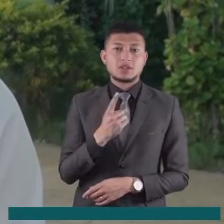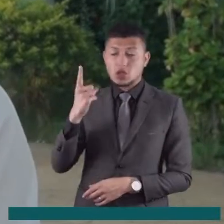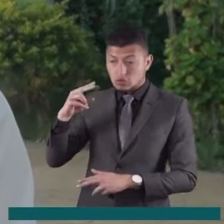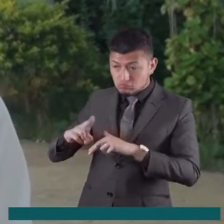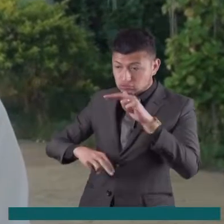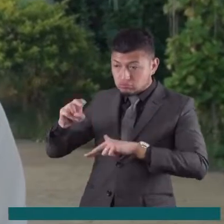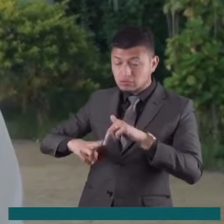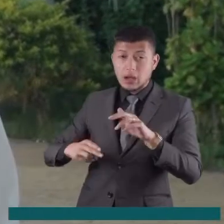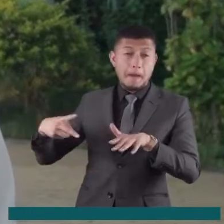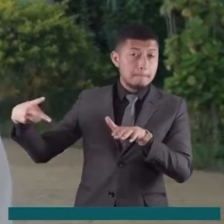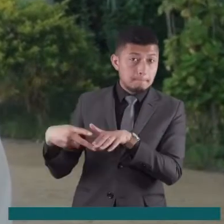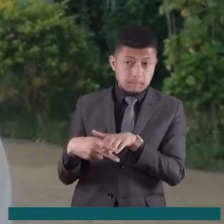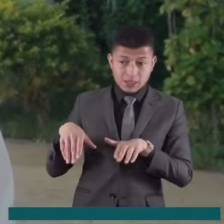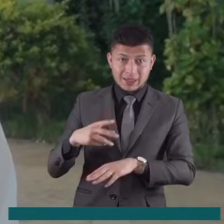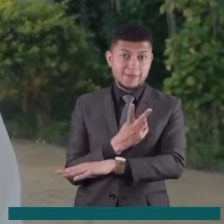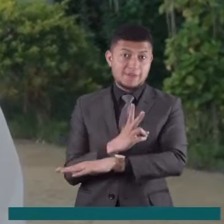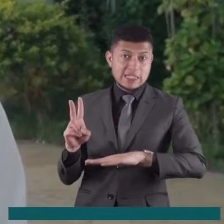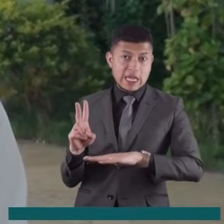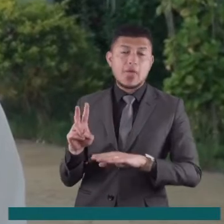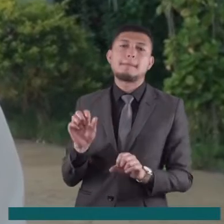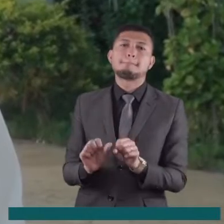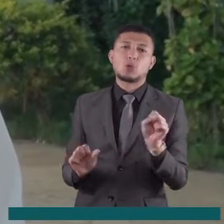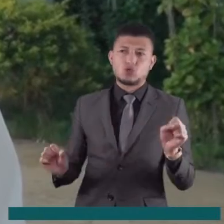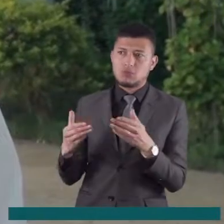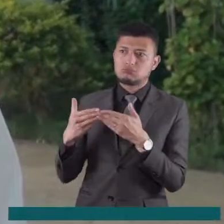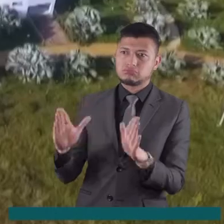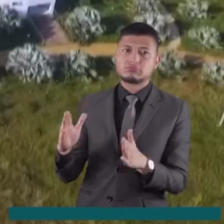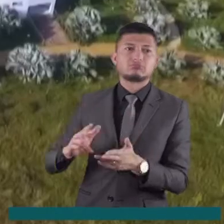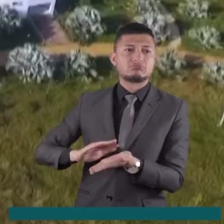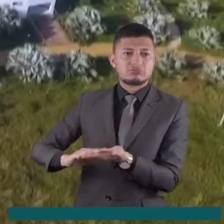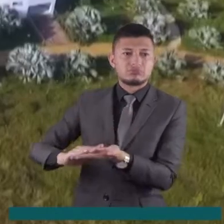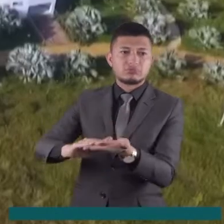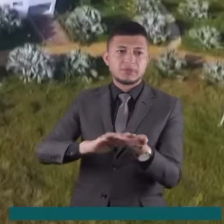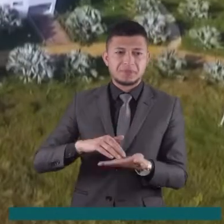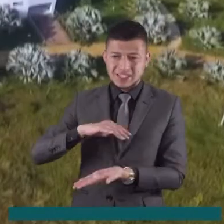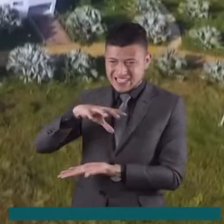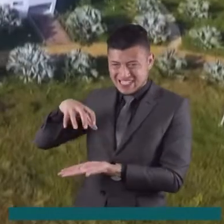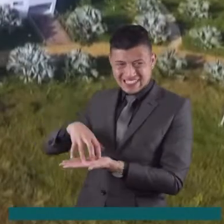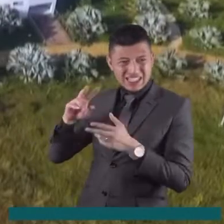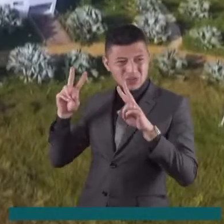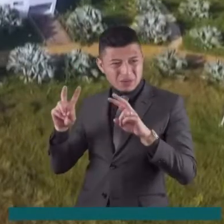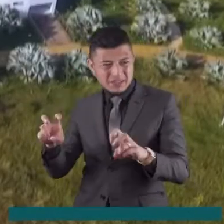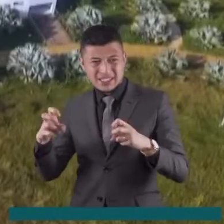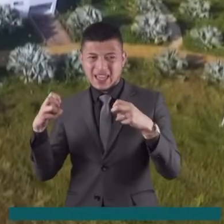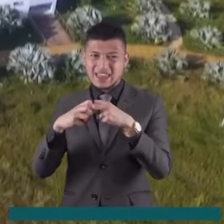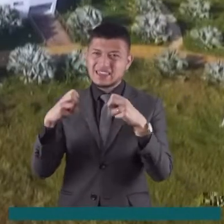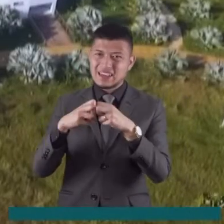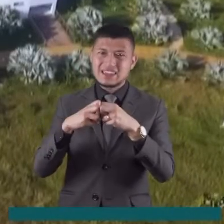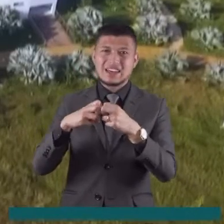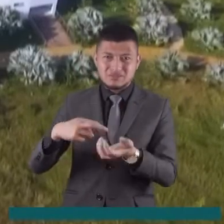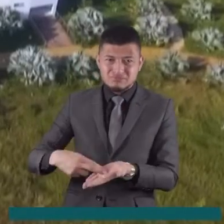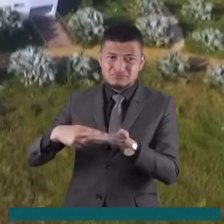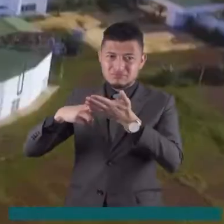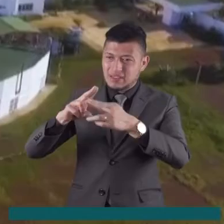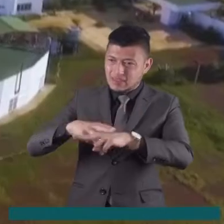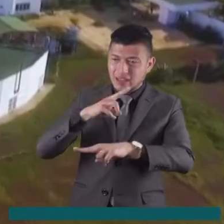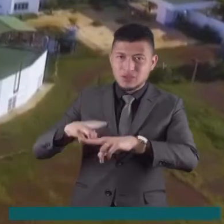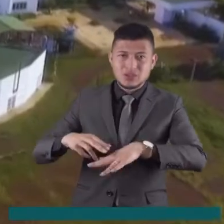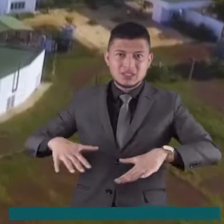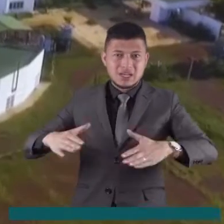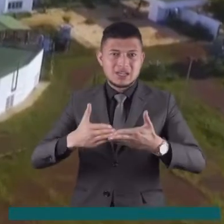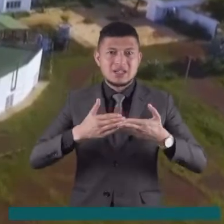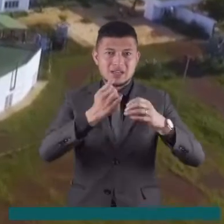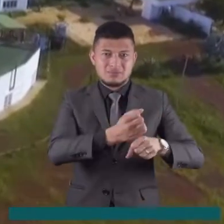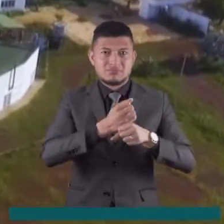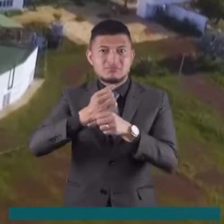obras considerada el mayor elefante blanco en Vichada podría dejar de serlo. El Centro de Investigación en Energía Renovable, CINER, ubicado en Puerto